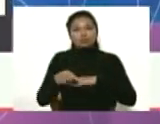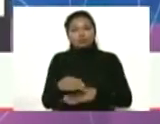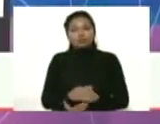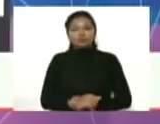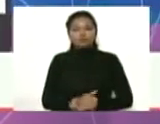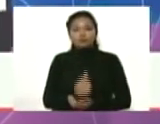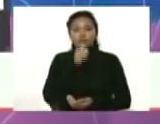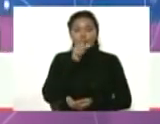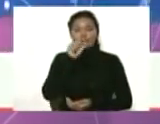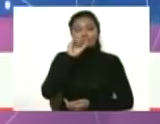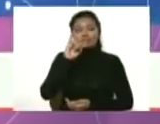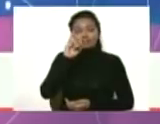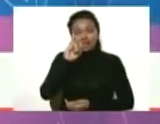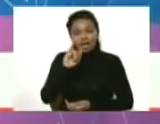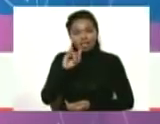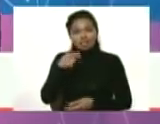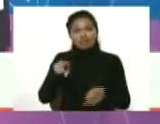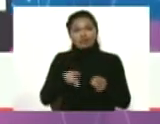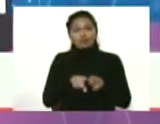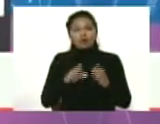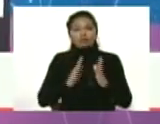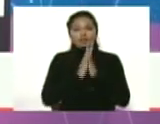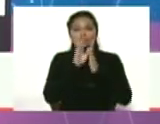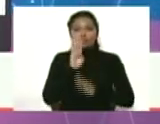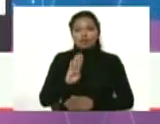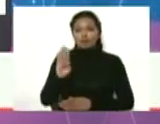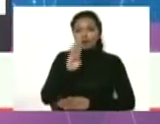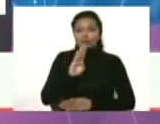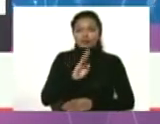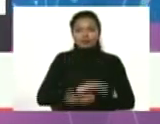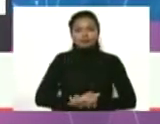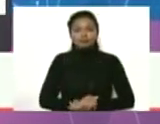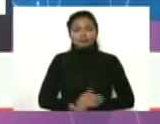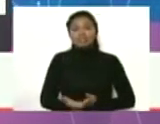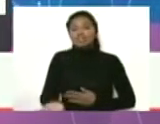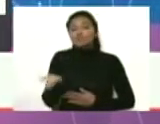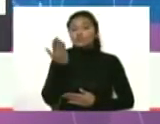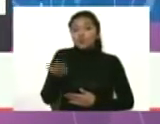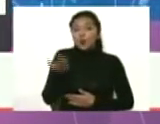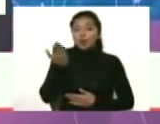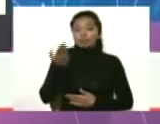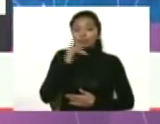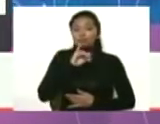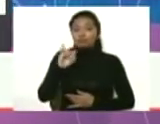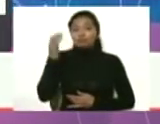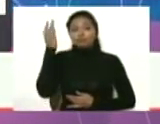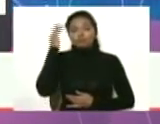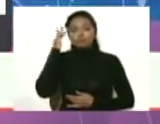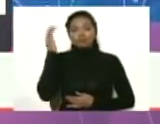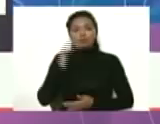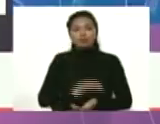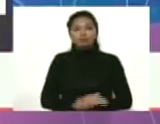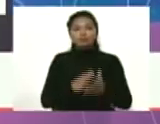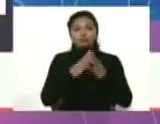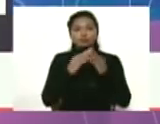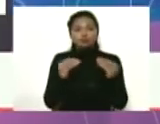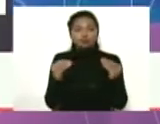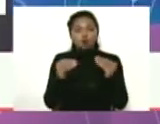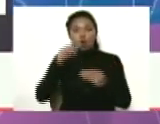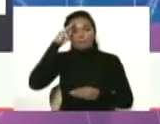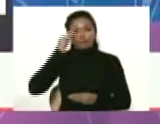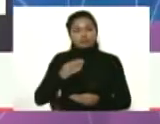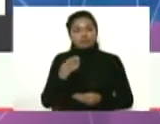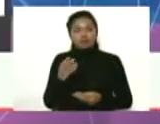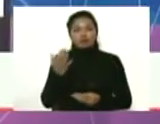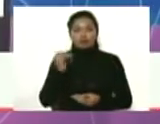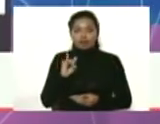Aguasay, Cedeño y Santa Bárbara. Es importante que usted sepa que todos los milicianos